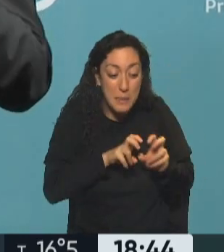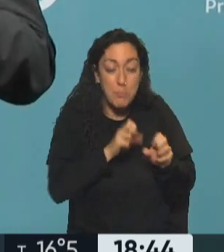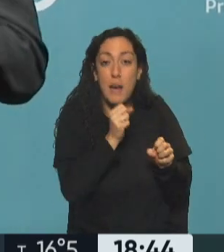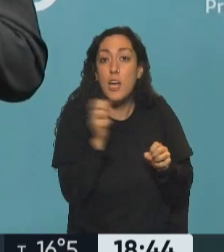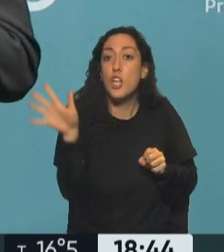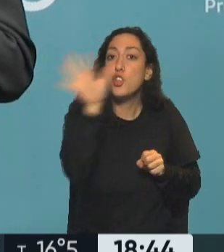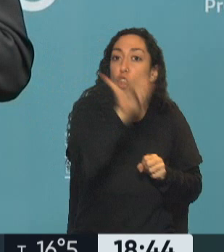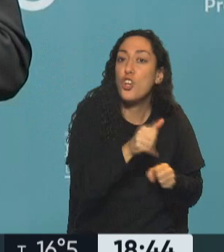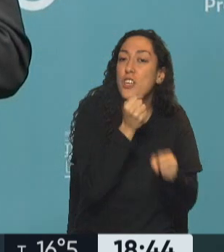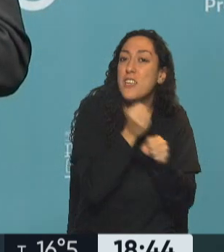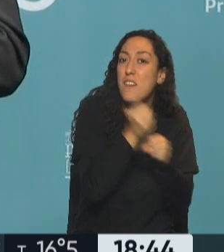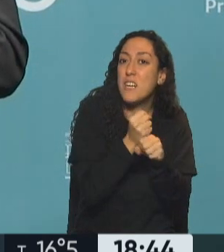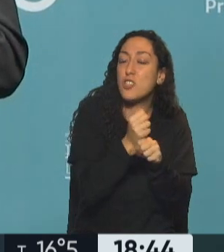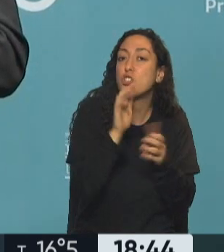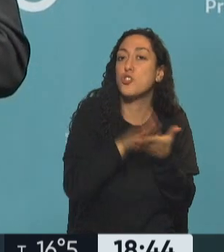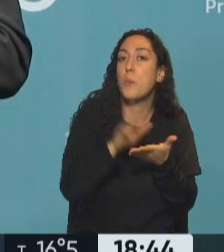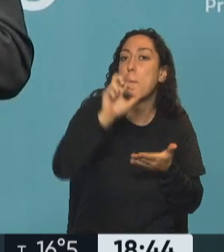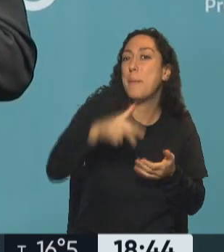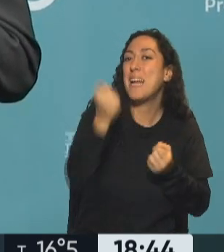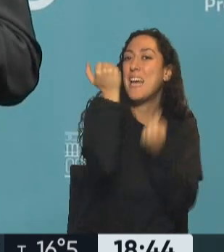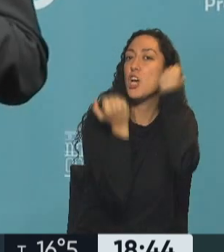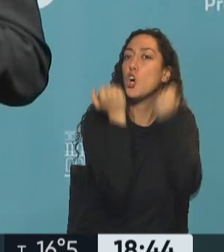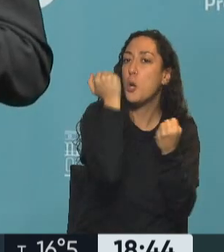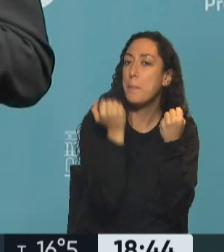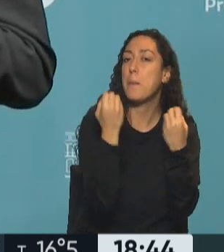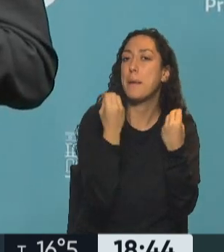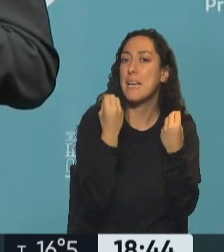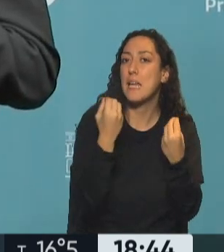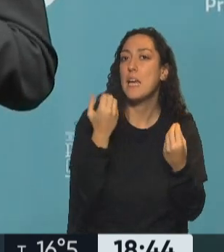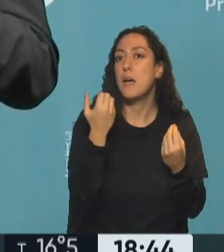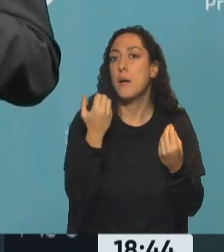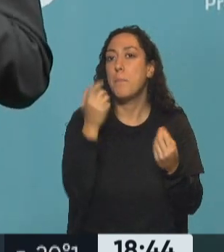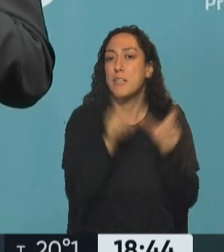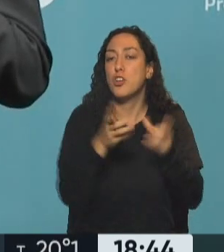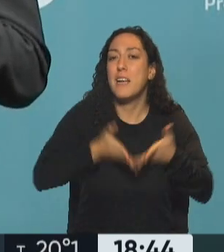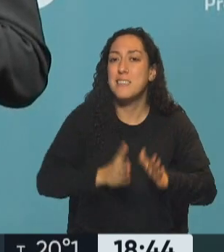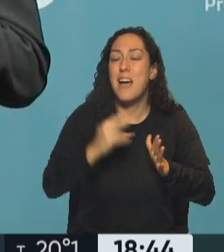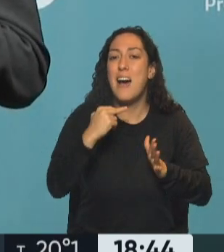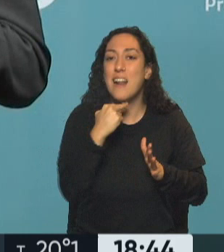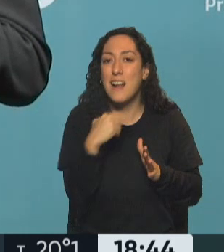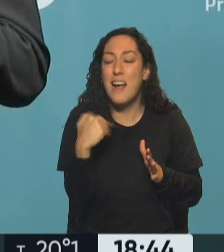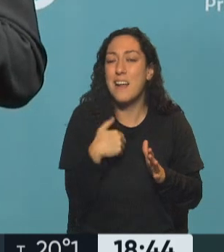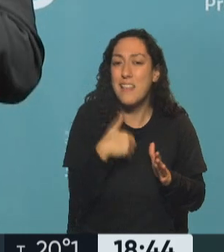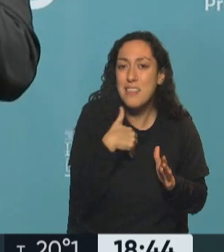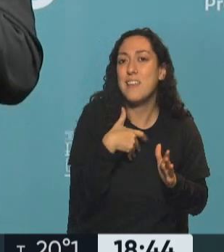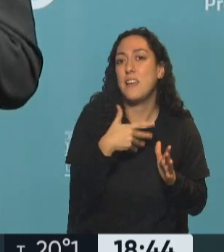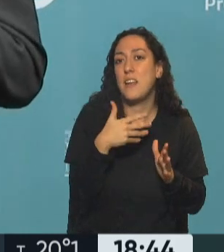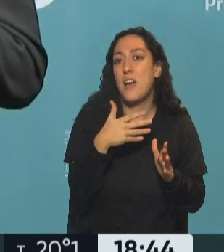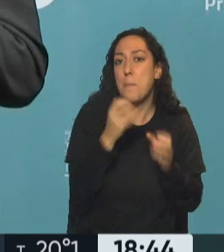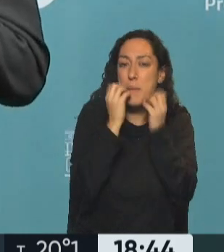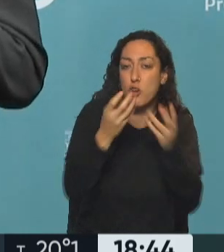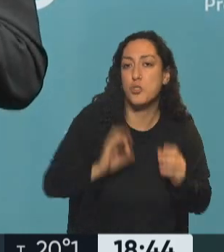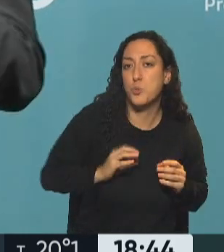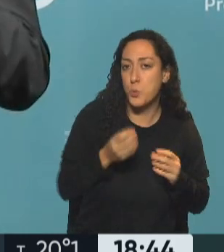a gestionar la política económica para mejorar la calidad de vida de las argentinas y los argentinos. Y trabajo con el presidente día a